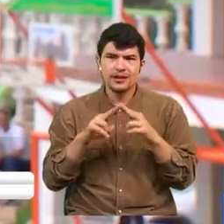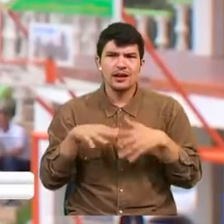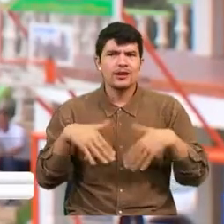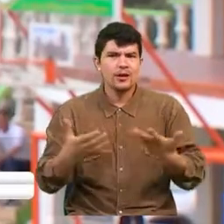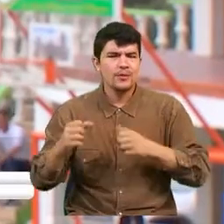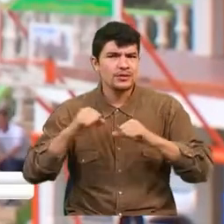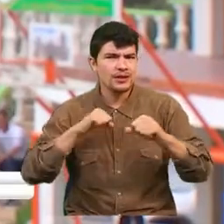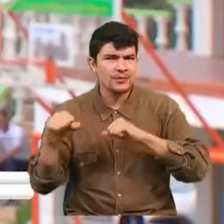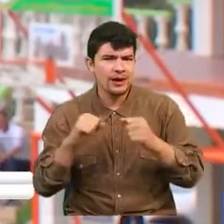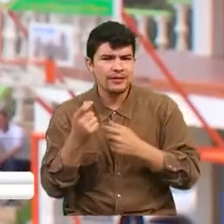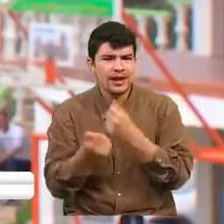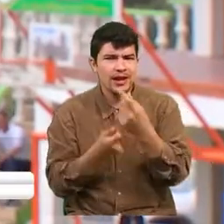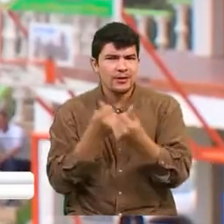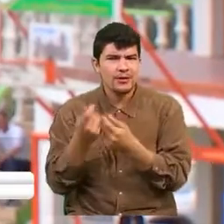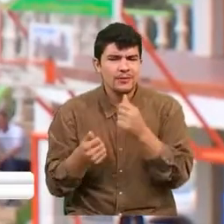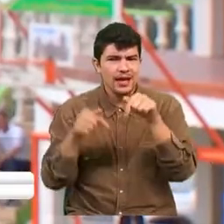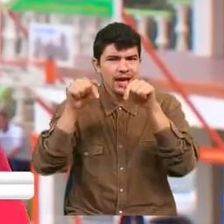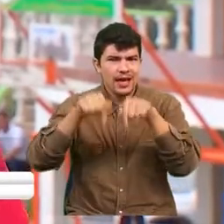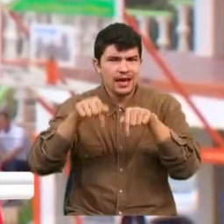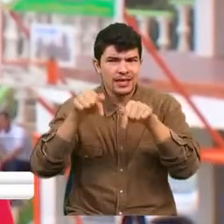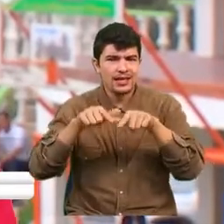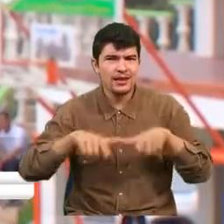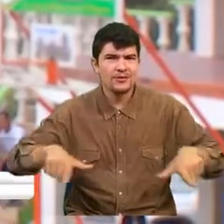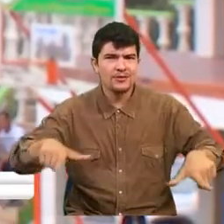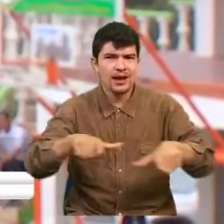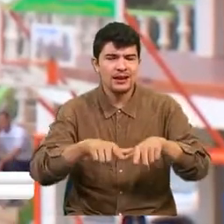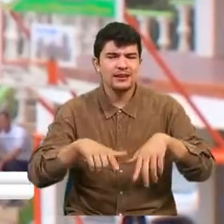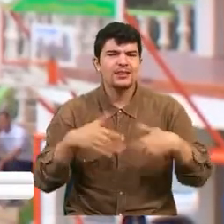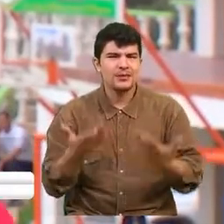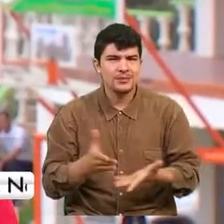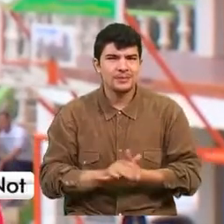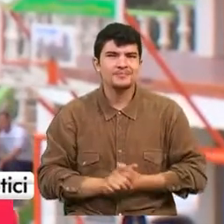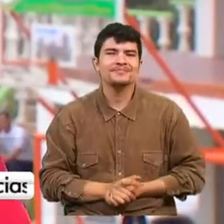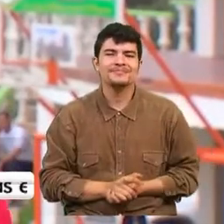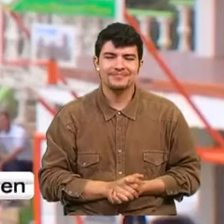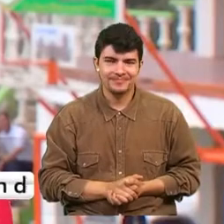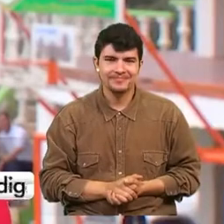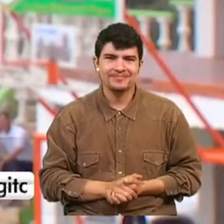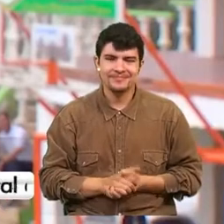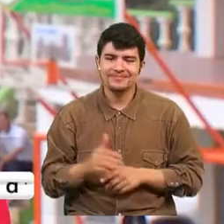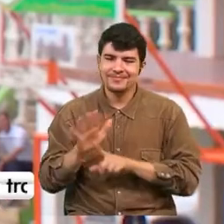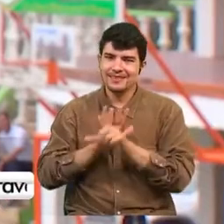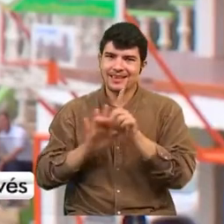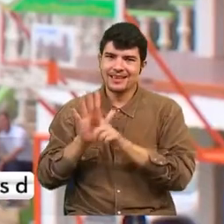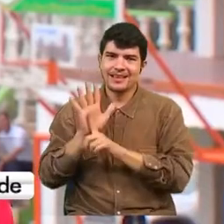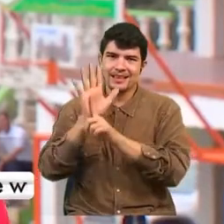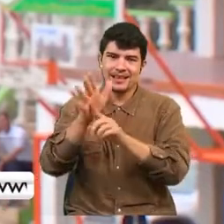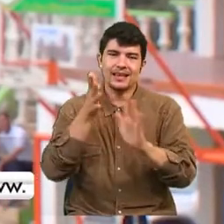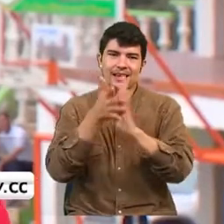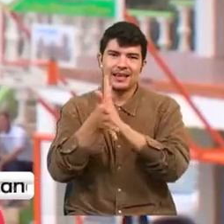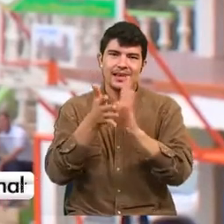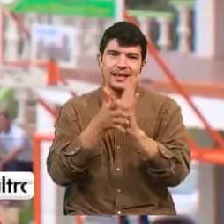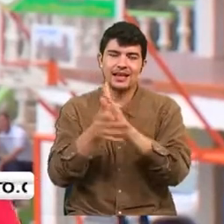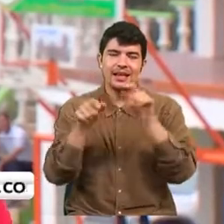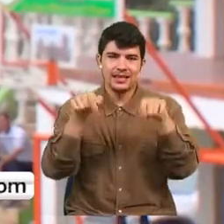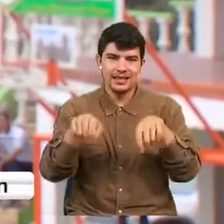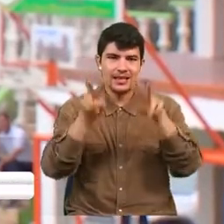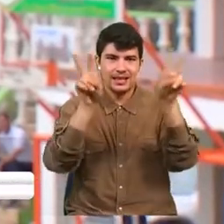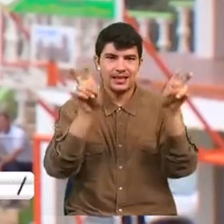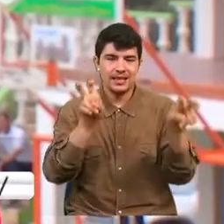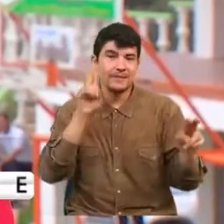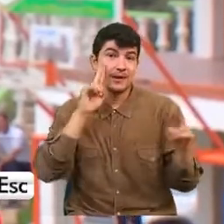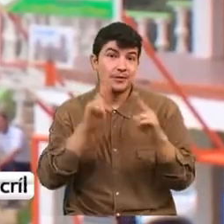mueve la economía en la provincia de Vélez exactamente en este sector? Aquí está el siguiente informe en el marco de esta Expedición